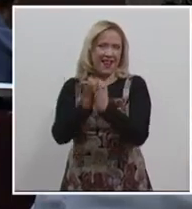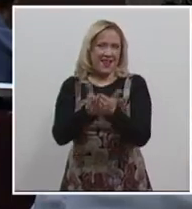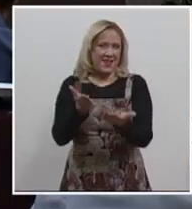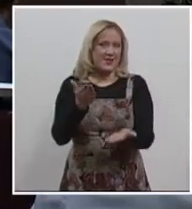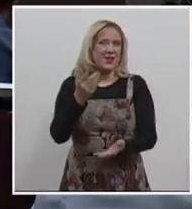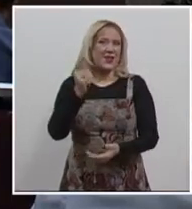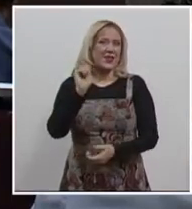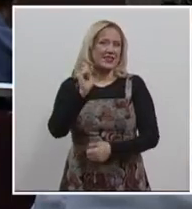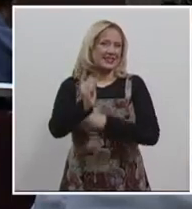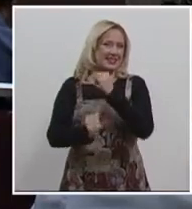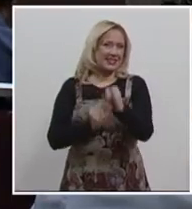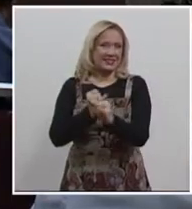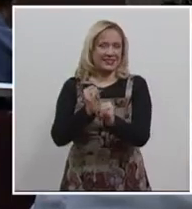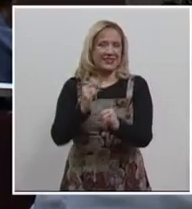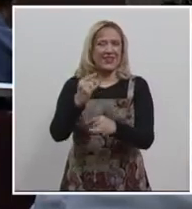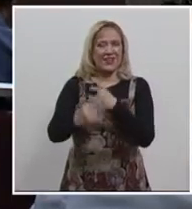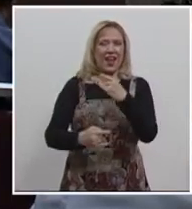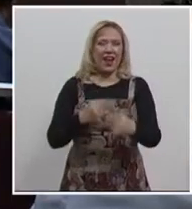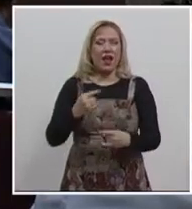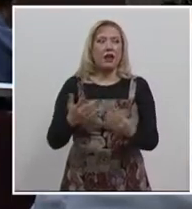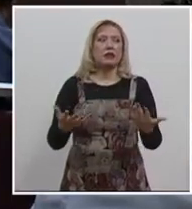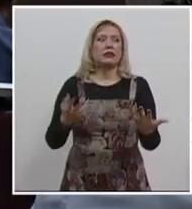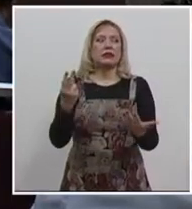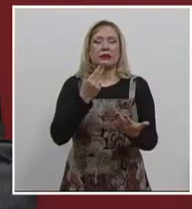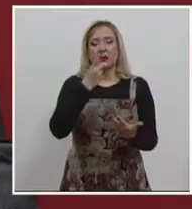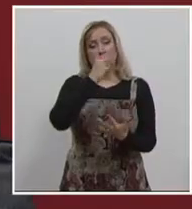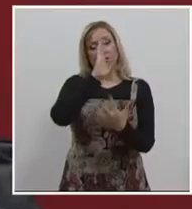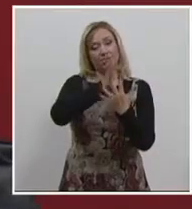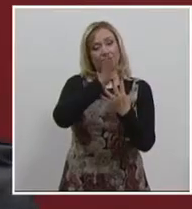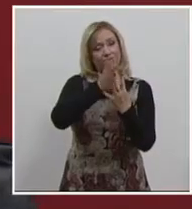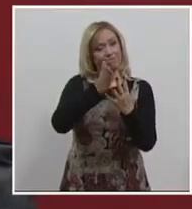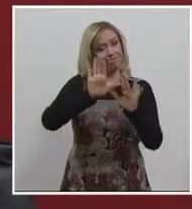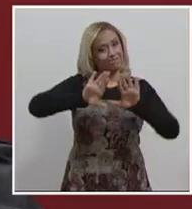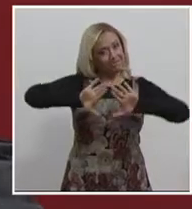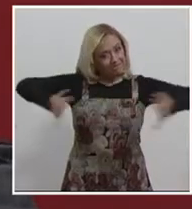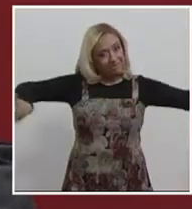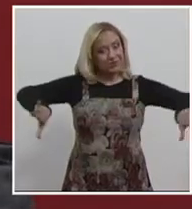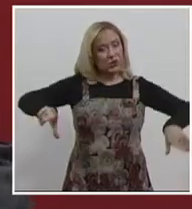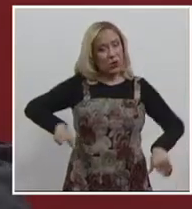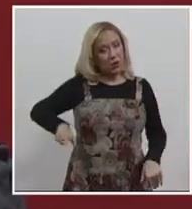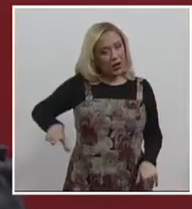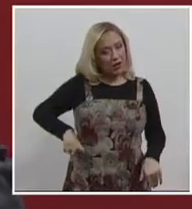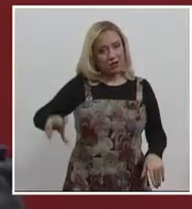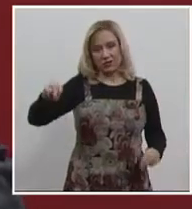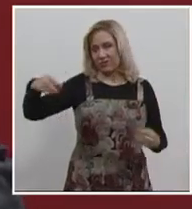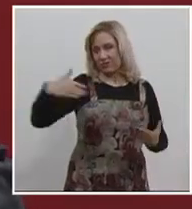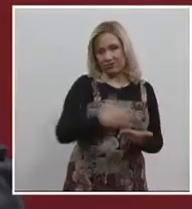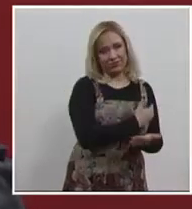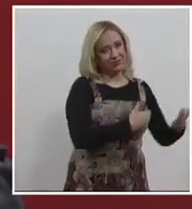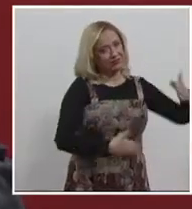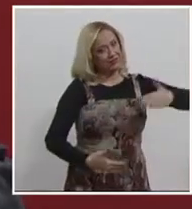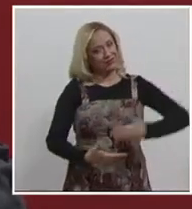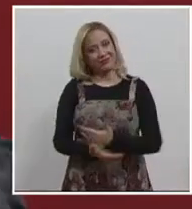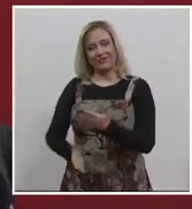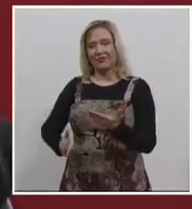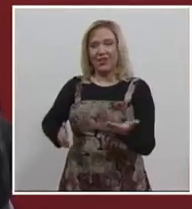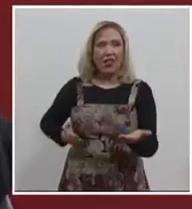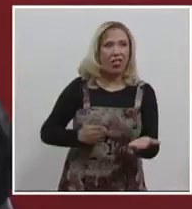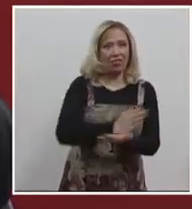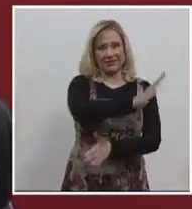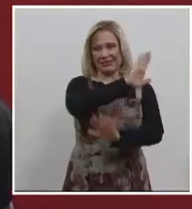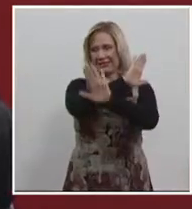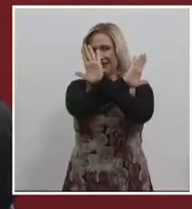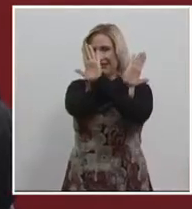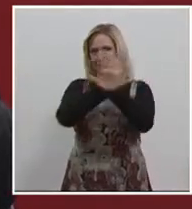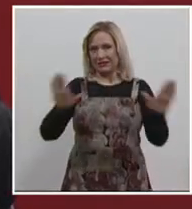el ministro destacó la importancia de la división de poderes. Yo creo que una sociedad que no